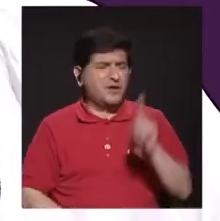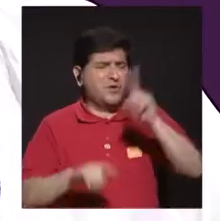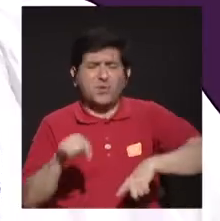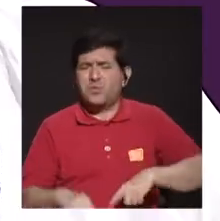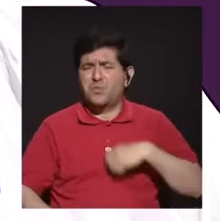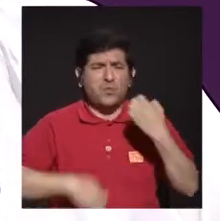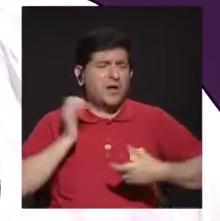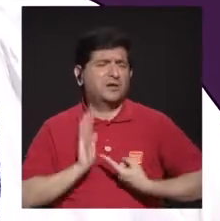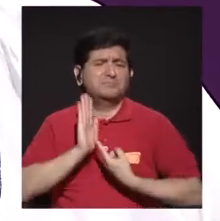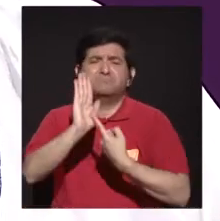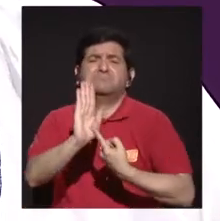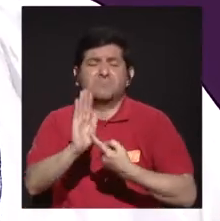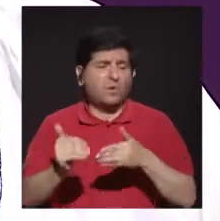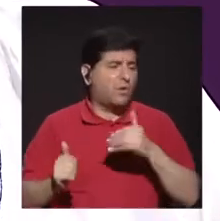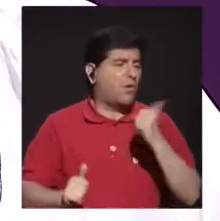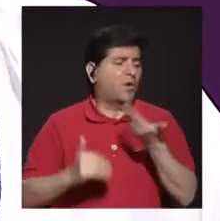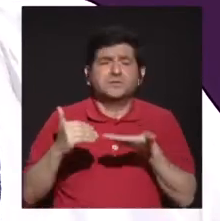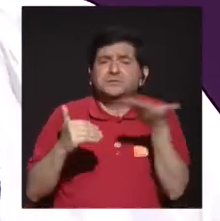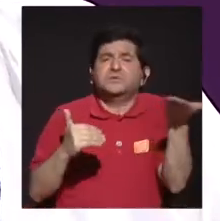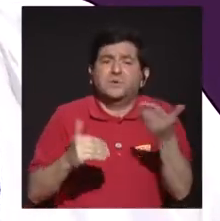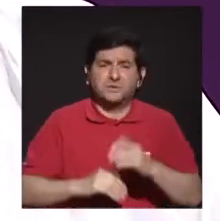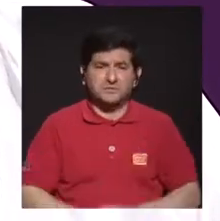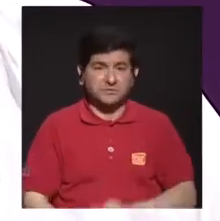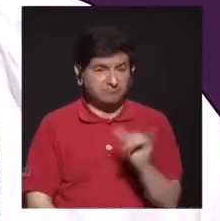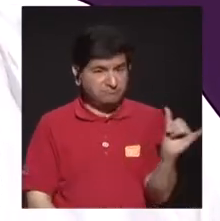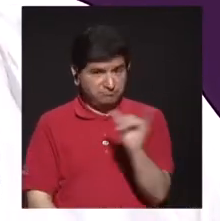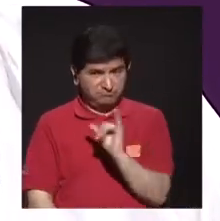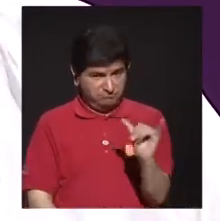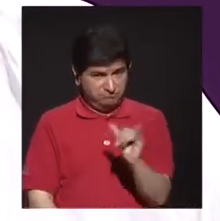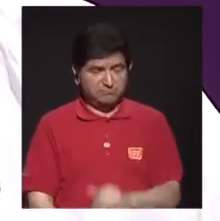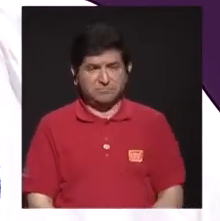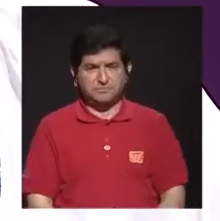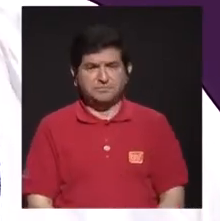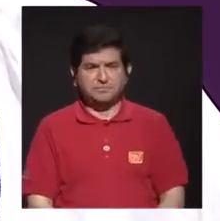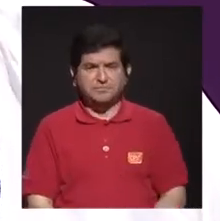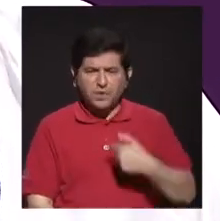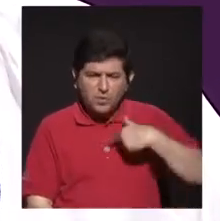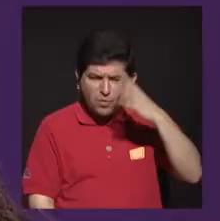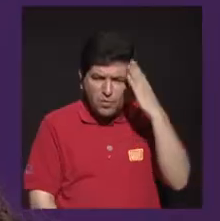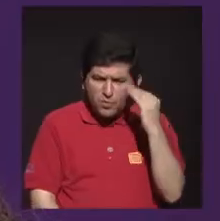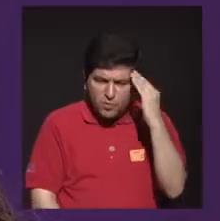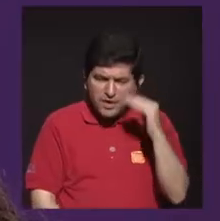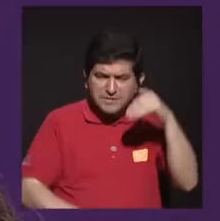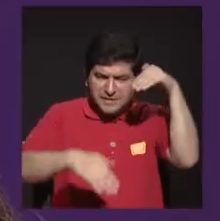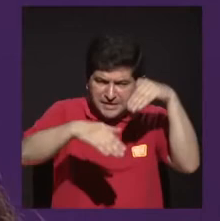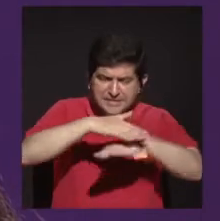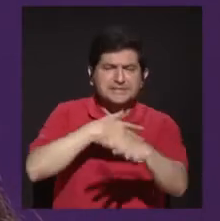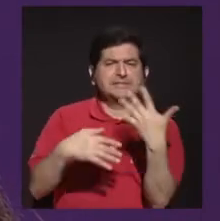de cosas. Entonces, igual al experimentar estar ahí,